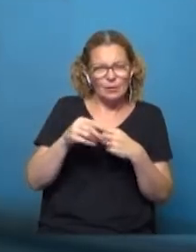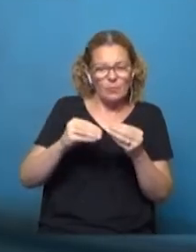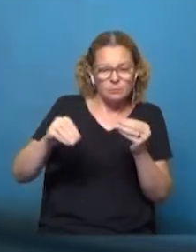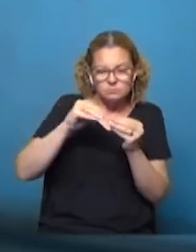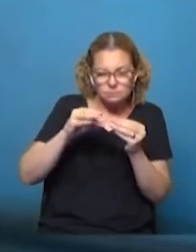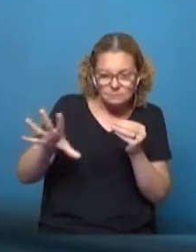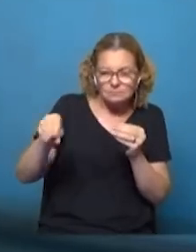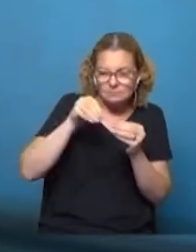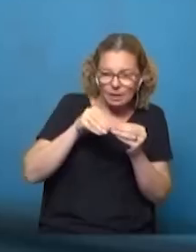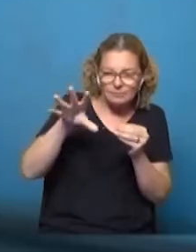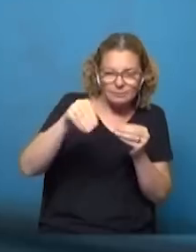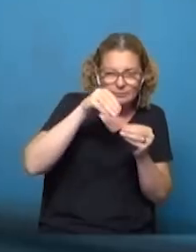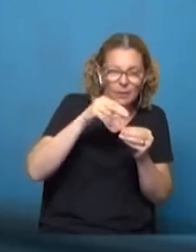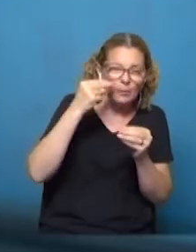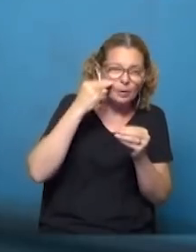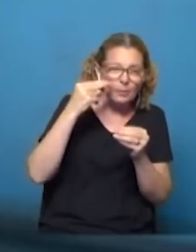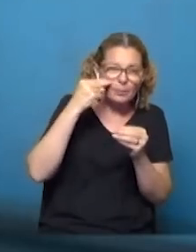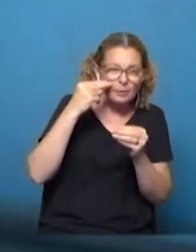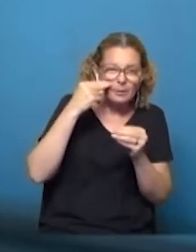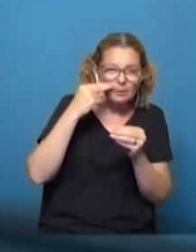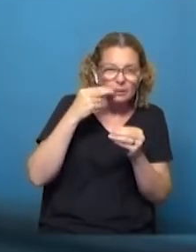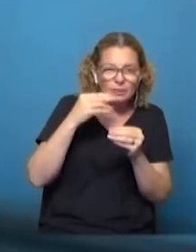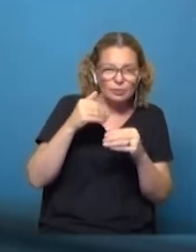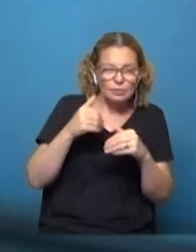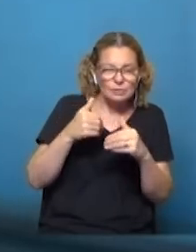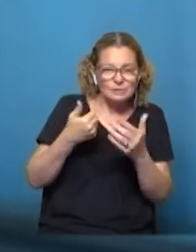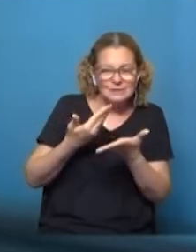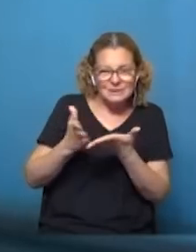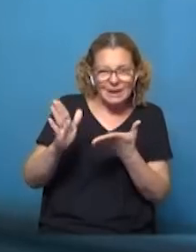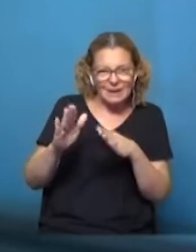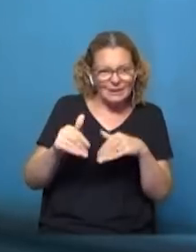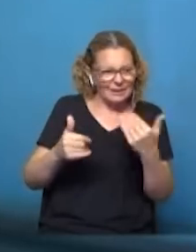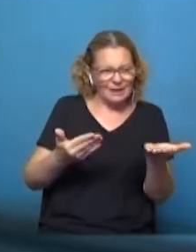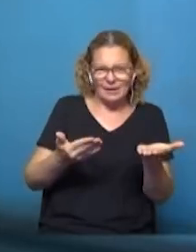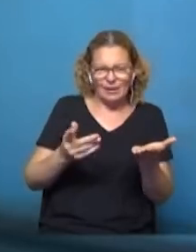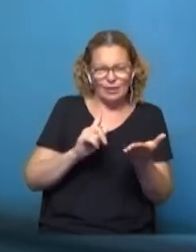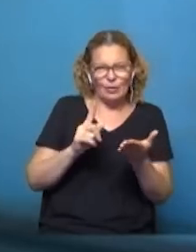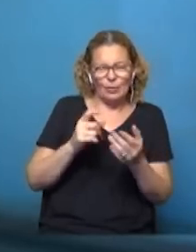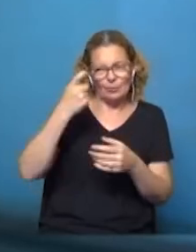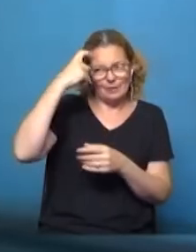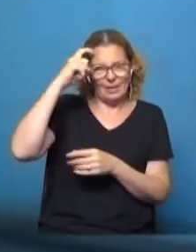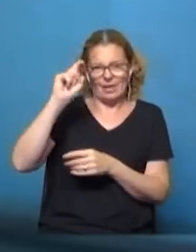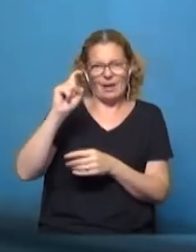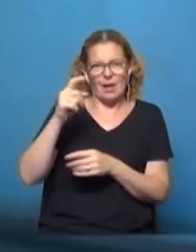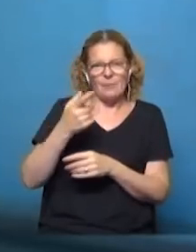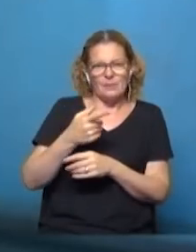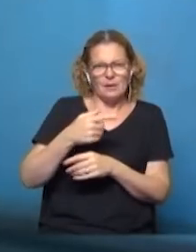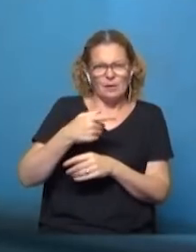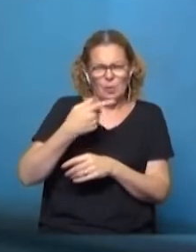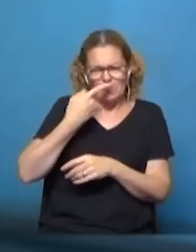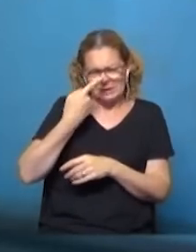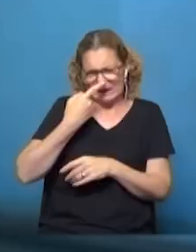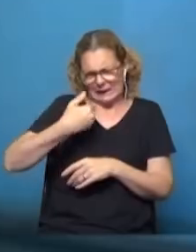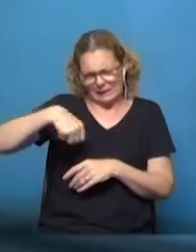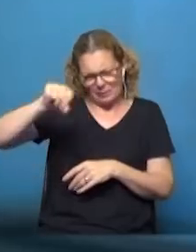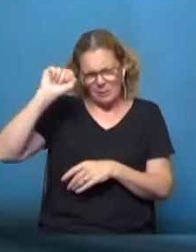acumularon y se acumularon y no salen de la izquierda no salen no son un invento a mí me importa un